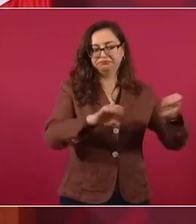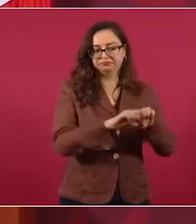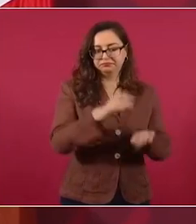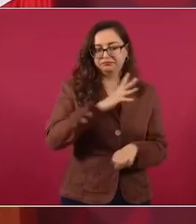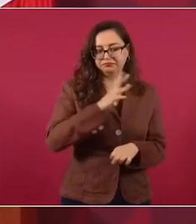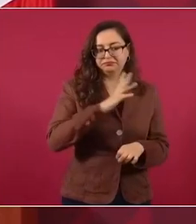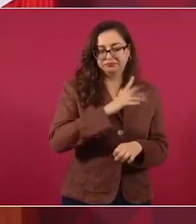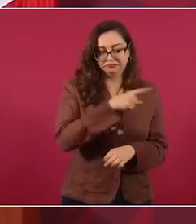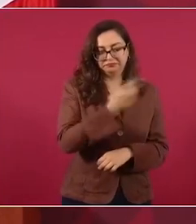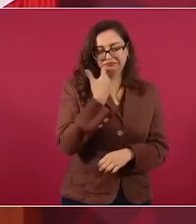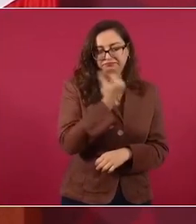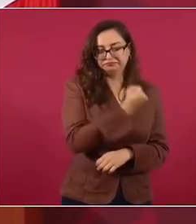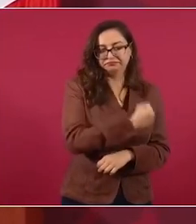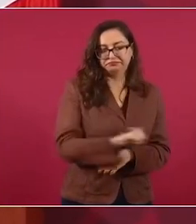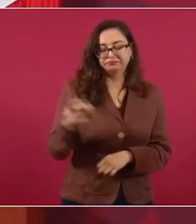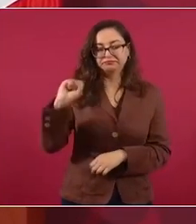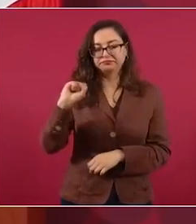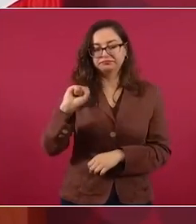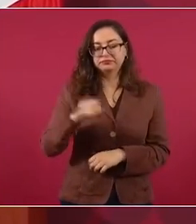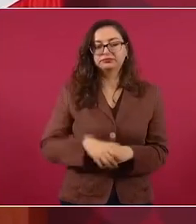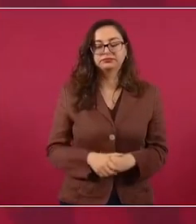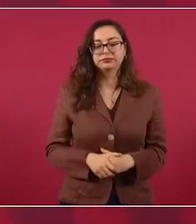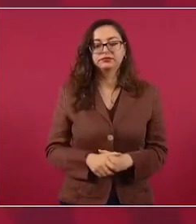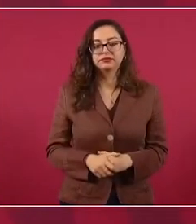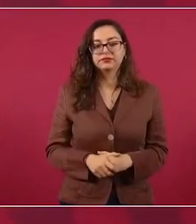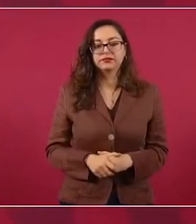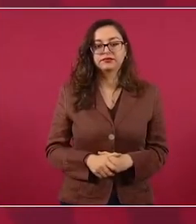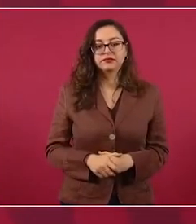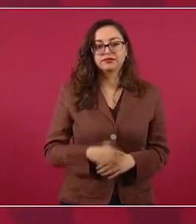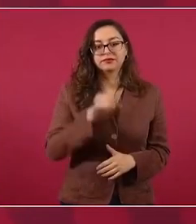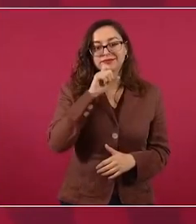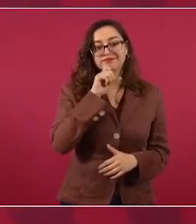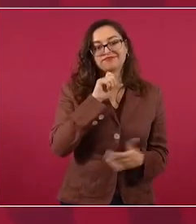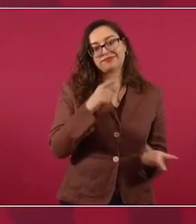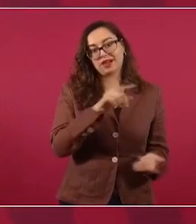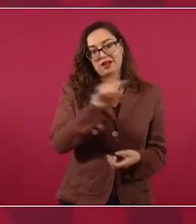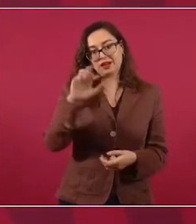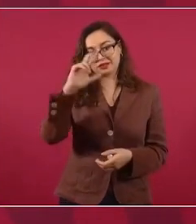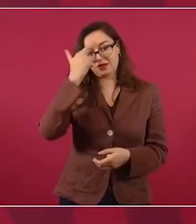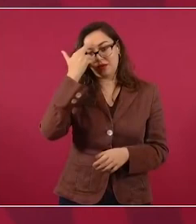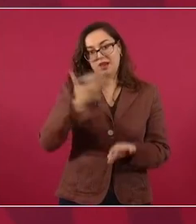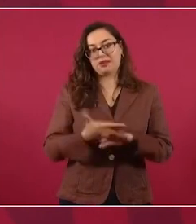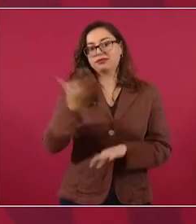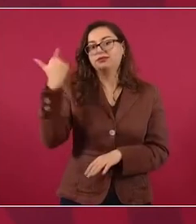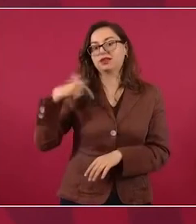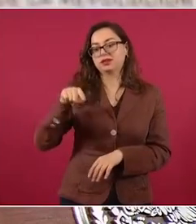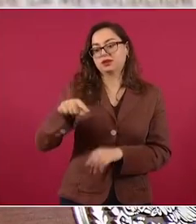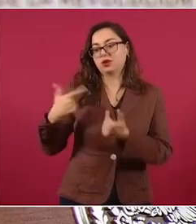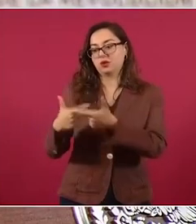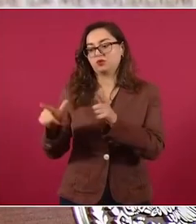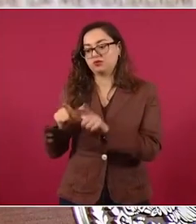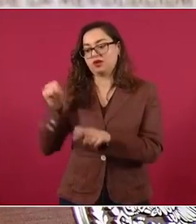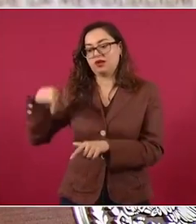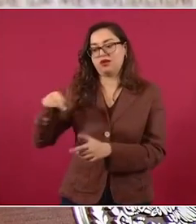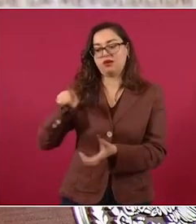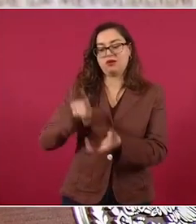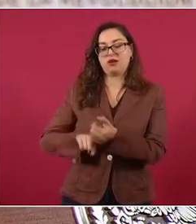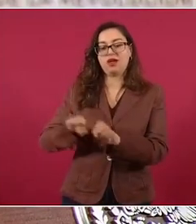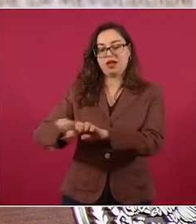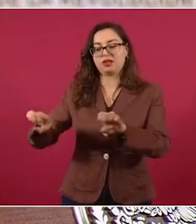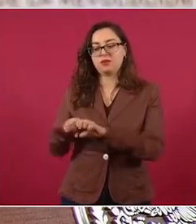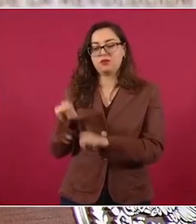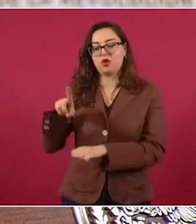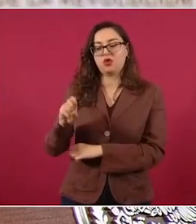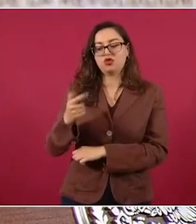Entonces, lo cierto es que yo iba al Dodger por Julio